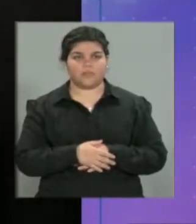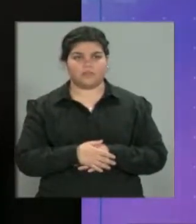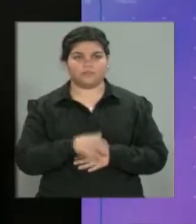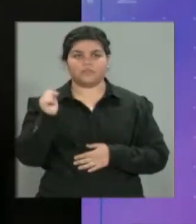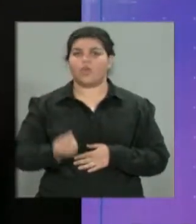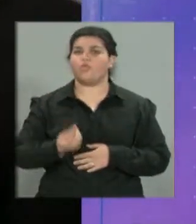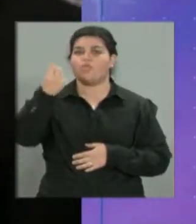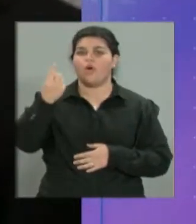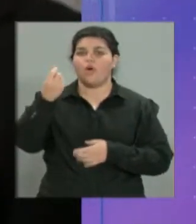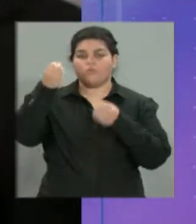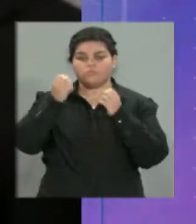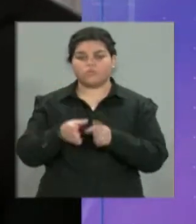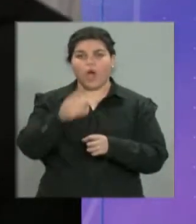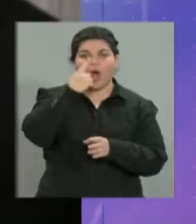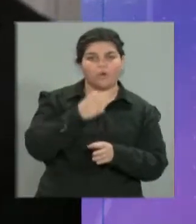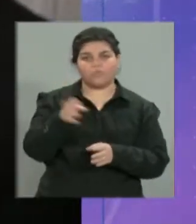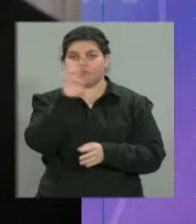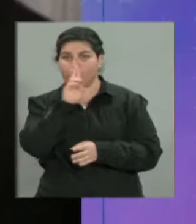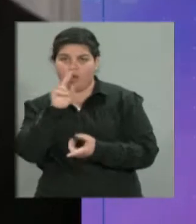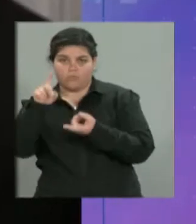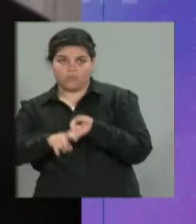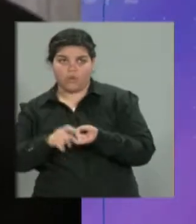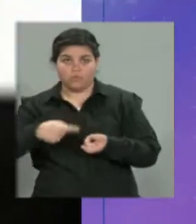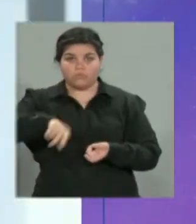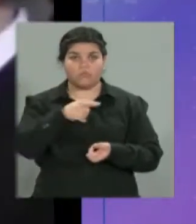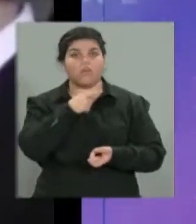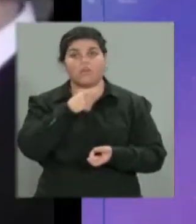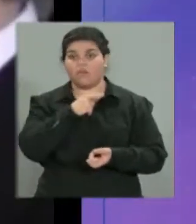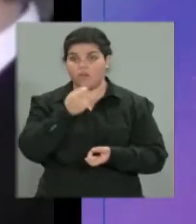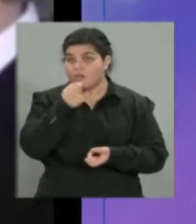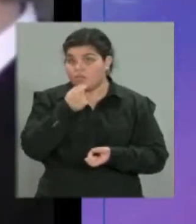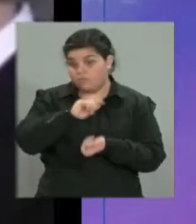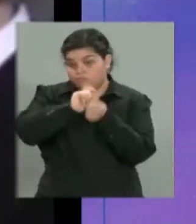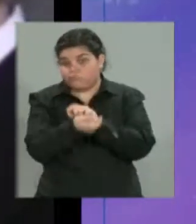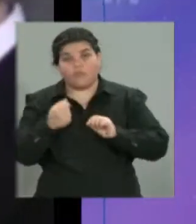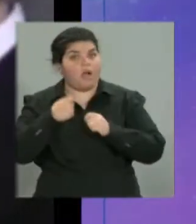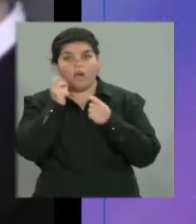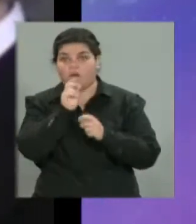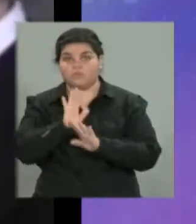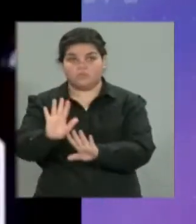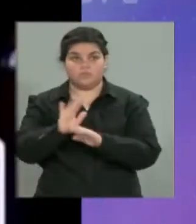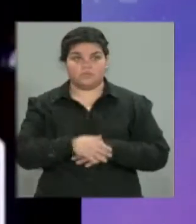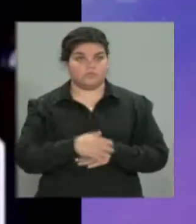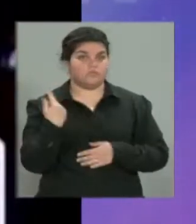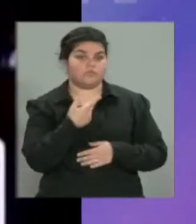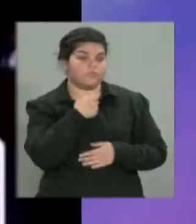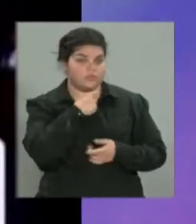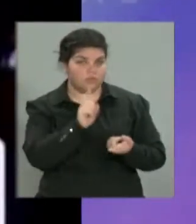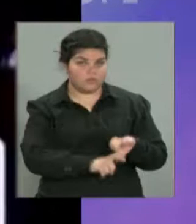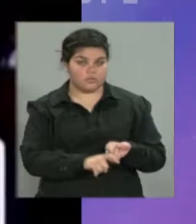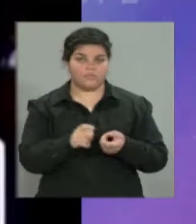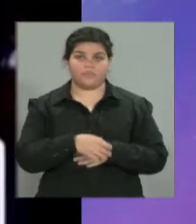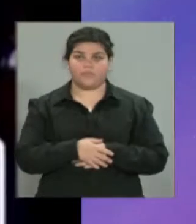al hombre y a la mujer. Si ustedes lo quieren entrever al medio, es un cambio suyo. Nosotros solteros podemos adoptar. Queremos casarnos. Pero estoy seguro, por lo que